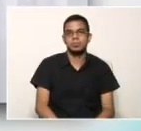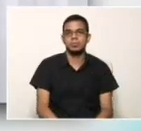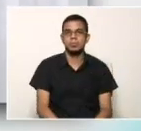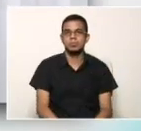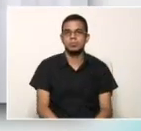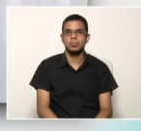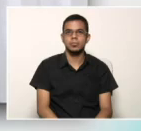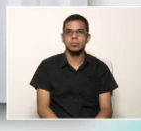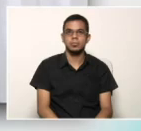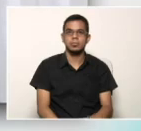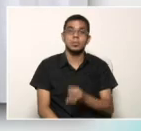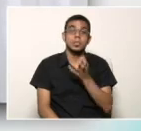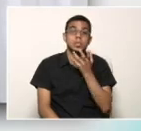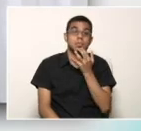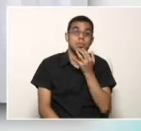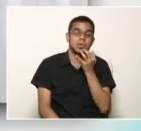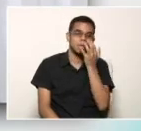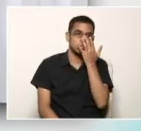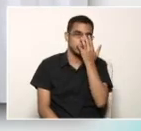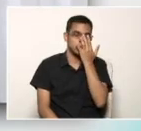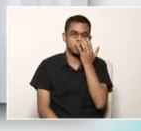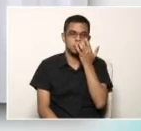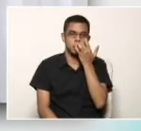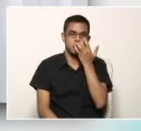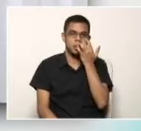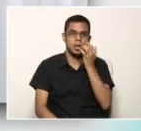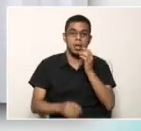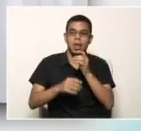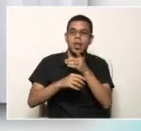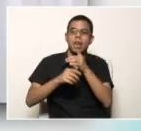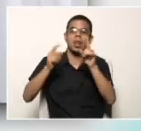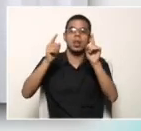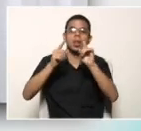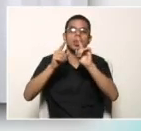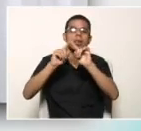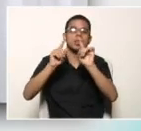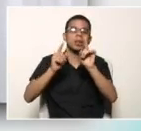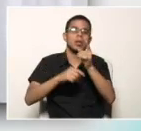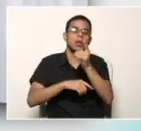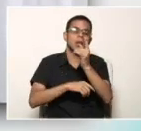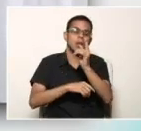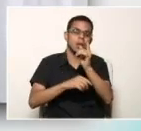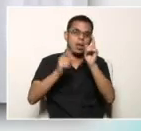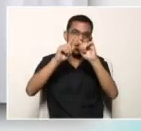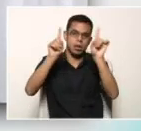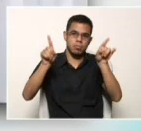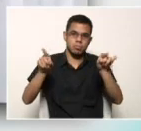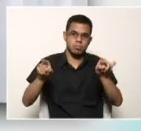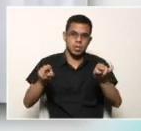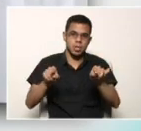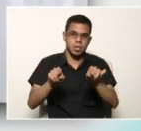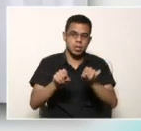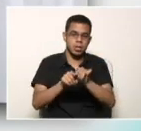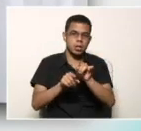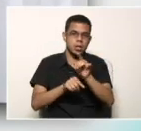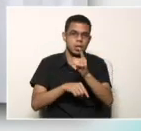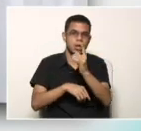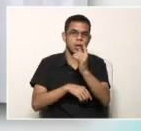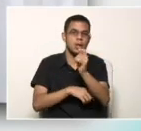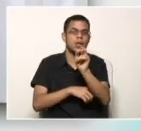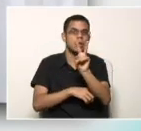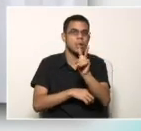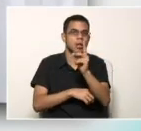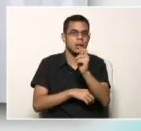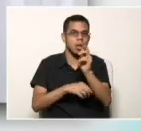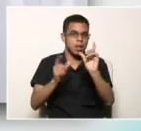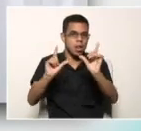un televisor, pantalla plana, y tenga el puerto VGA, que es el conector que lleva al monitor, se lo